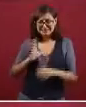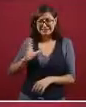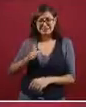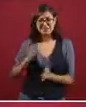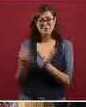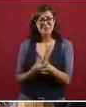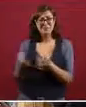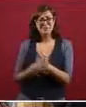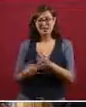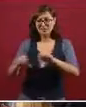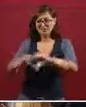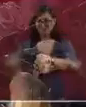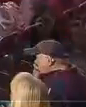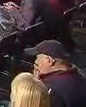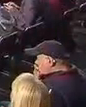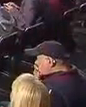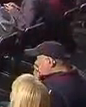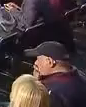¿Qué pasó?